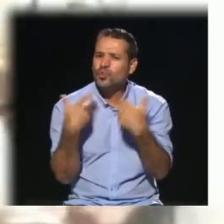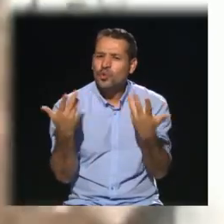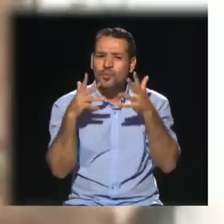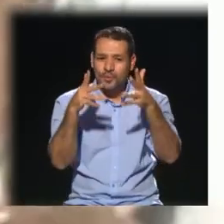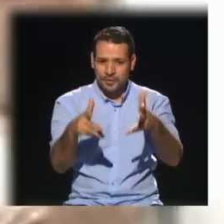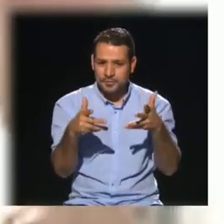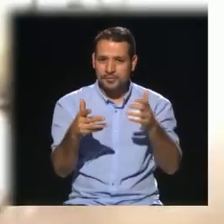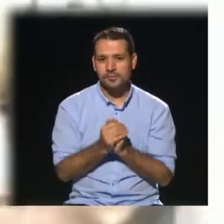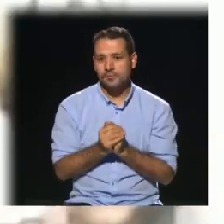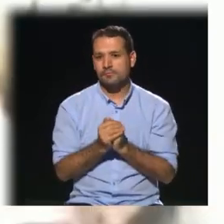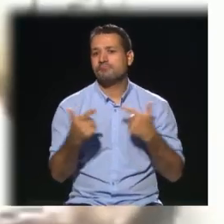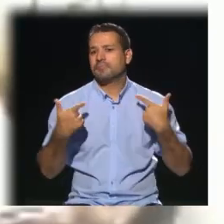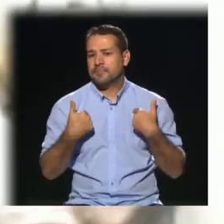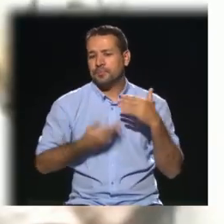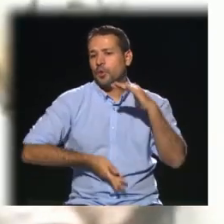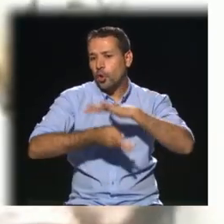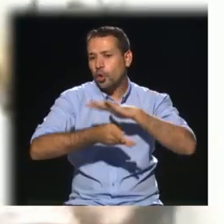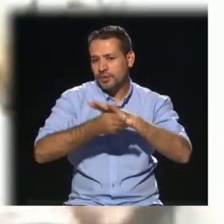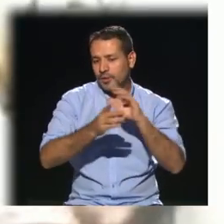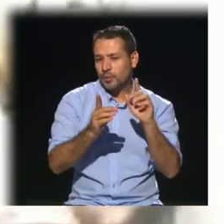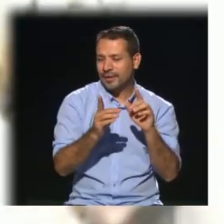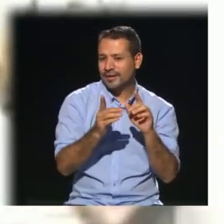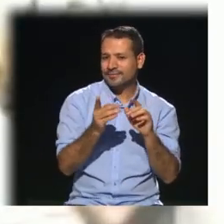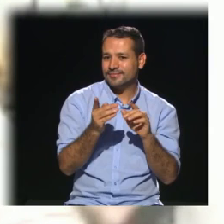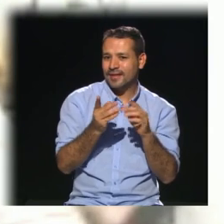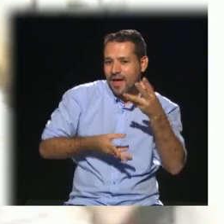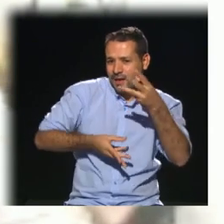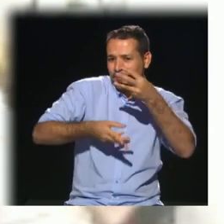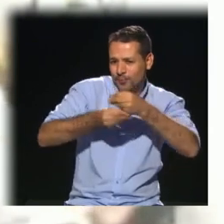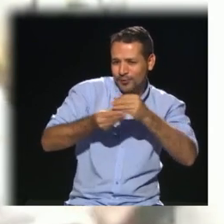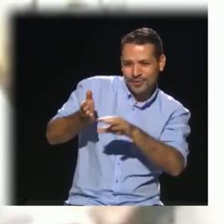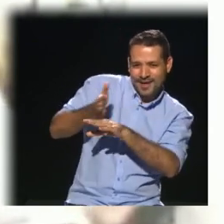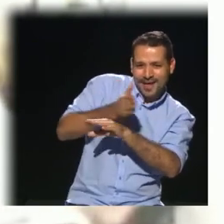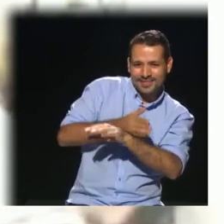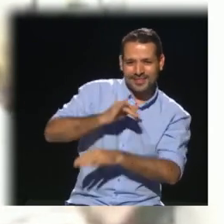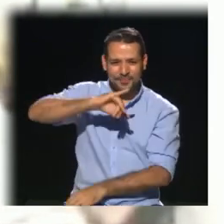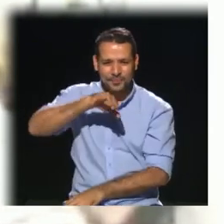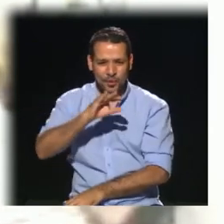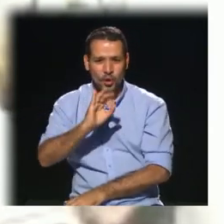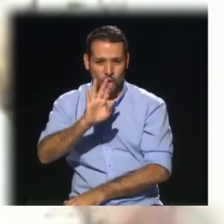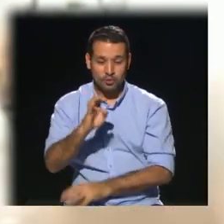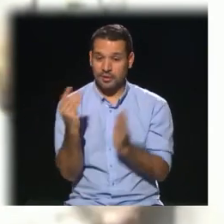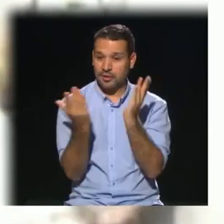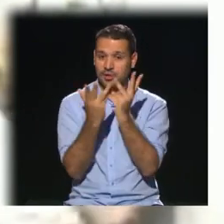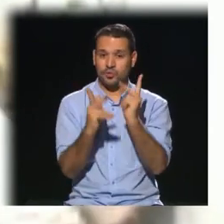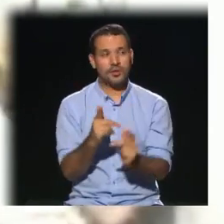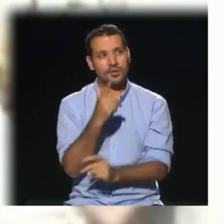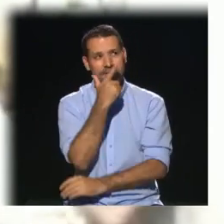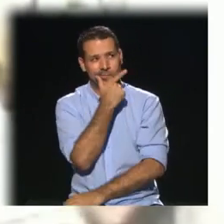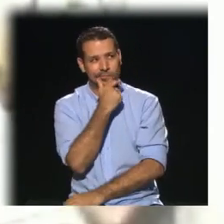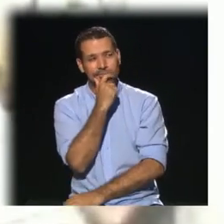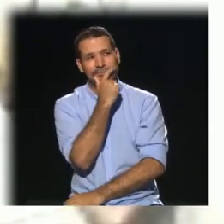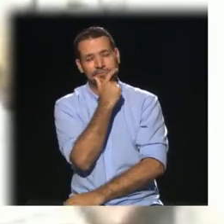Y mira, para hacer un hilo conductor con lo que José acaba de terminar, es muy interesante frente a estudiantes críticos, es que se nos posibilite